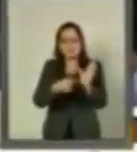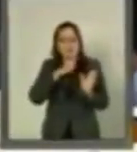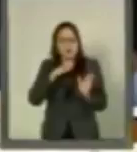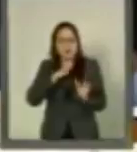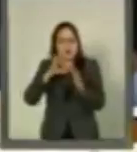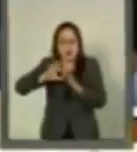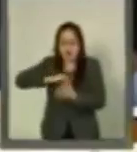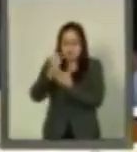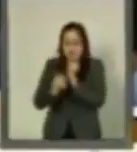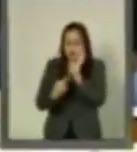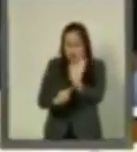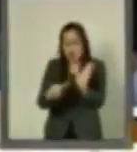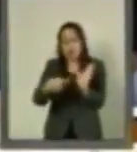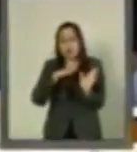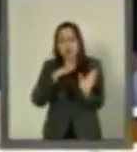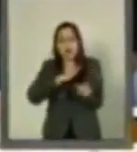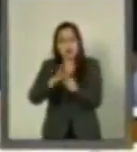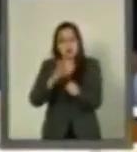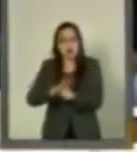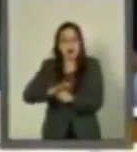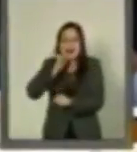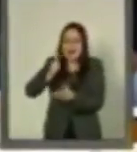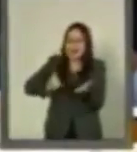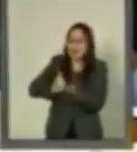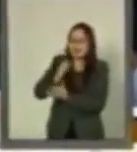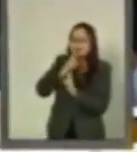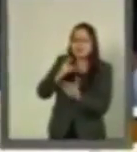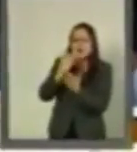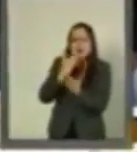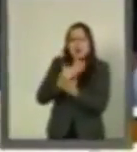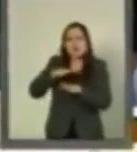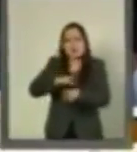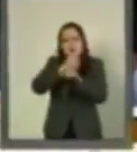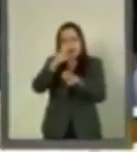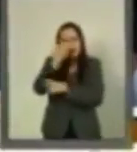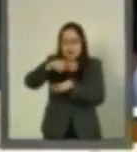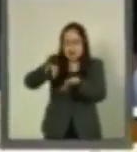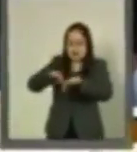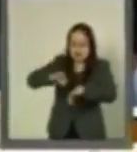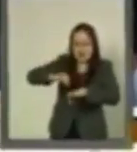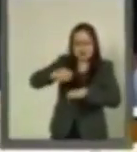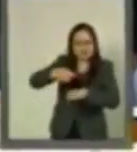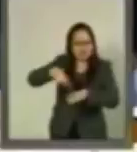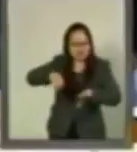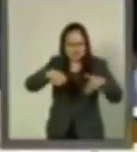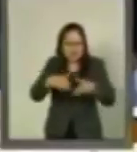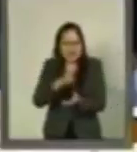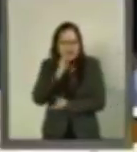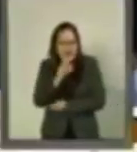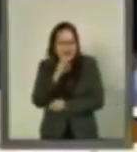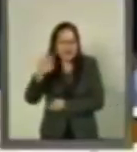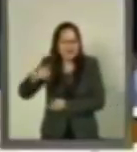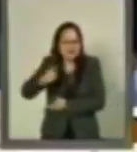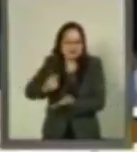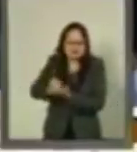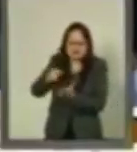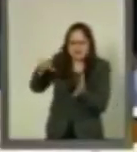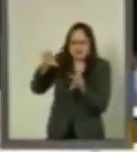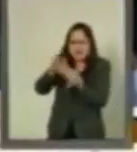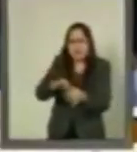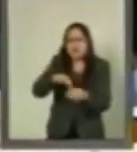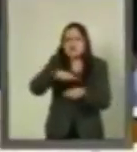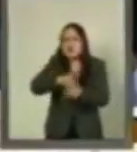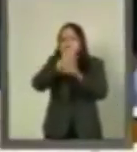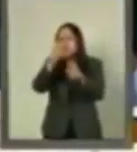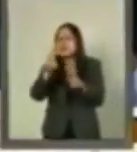acabo de dar que ninguna de las sentencias que están ahí son en materia de trata de personas. Ninguna de las sentencias que están ahí son